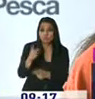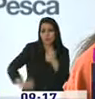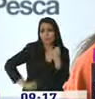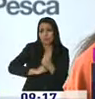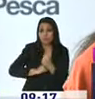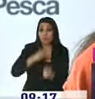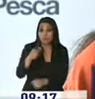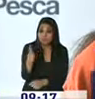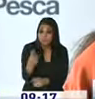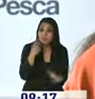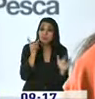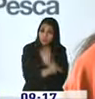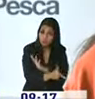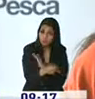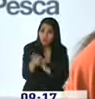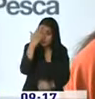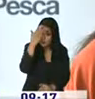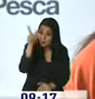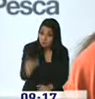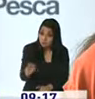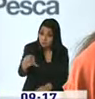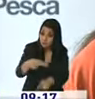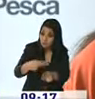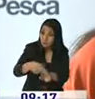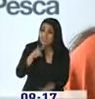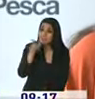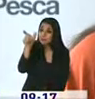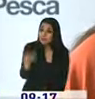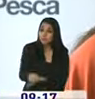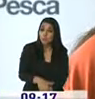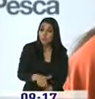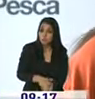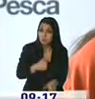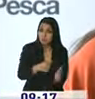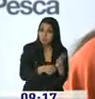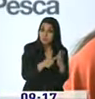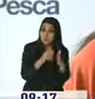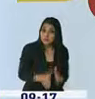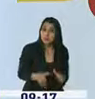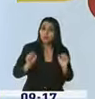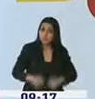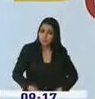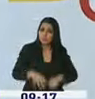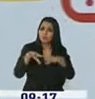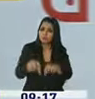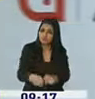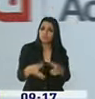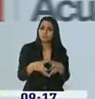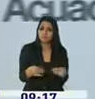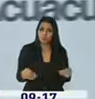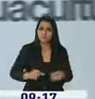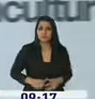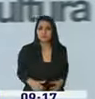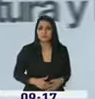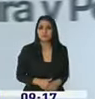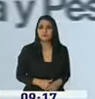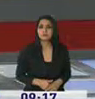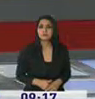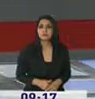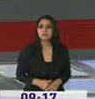las respectivas denuncias para nosotros como ministerios poder actuar. Informó Patricia